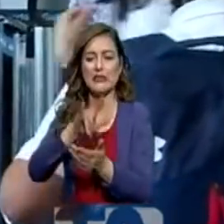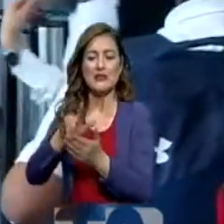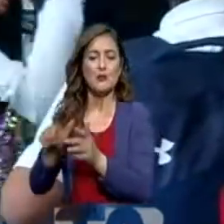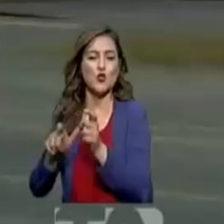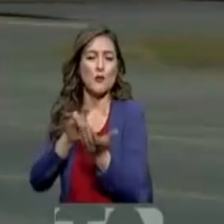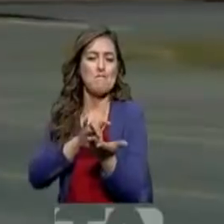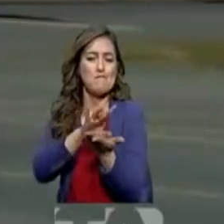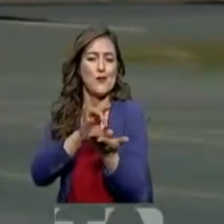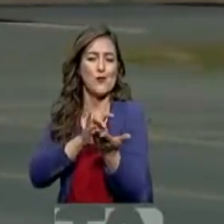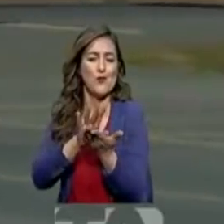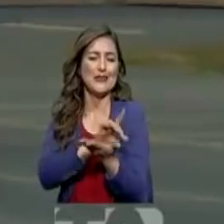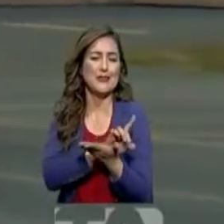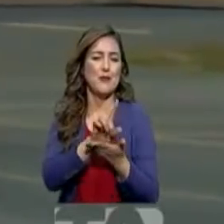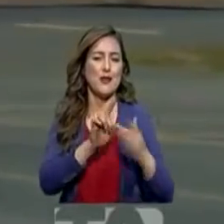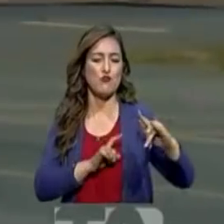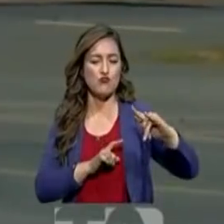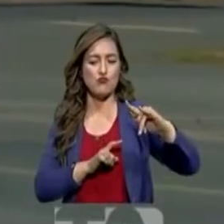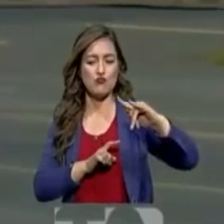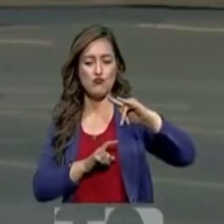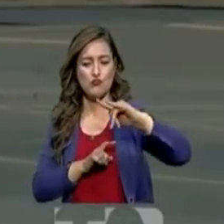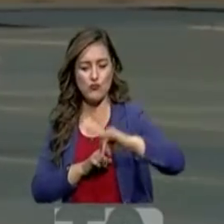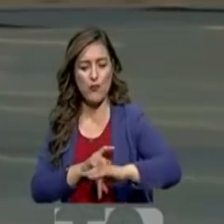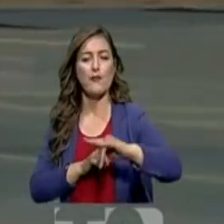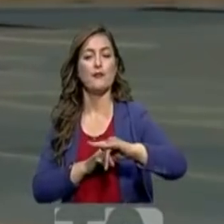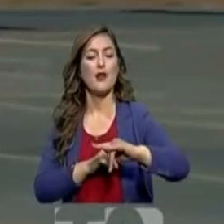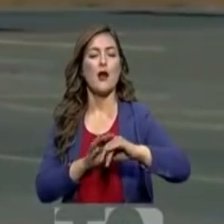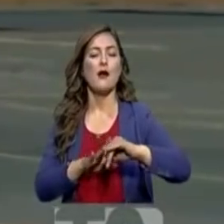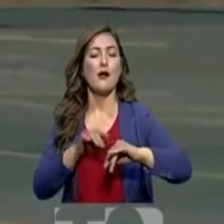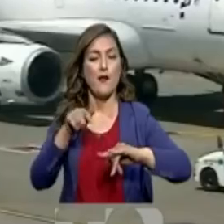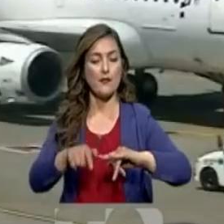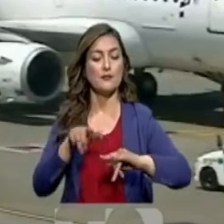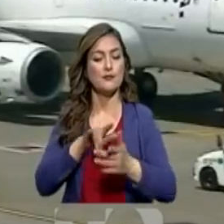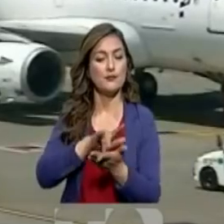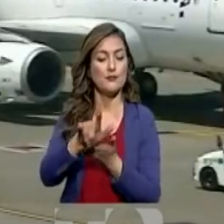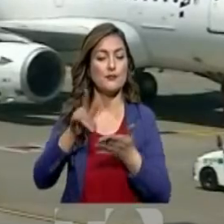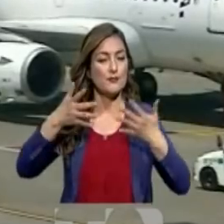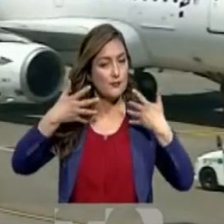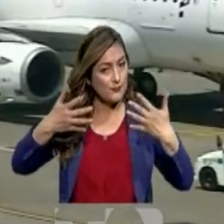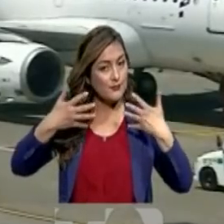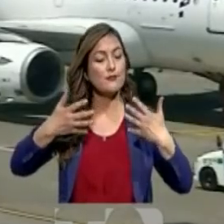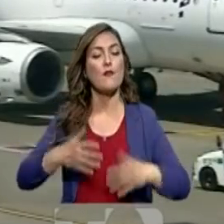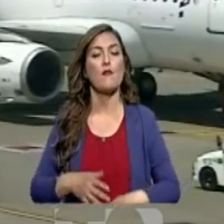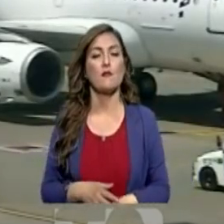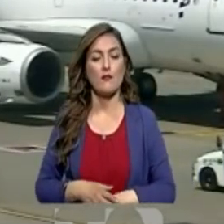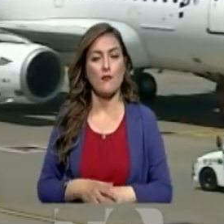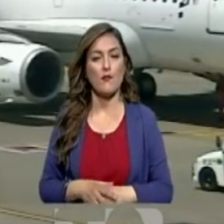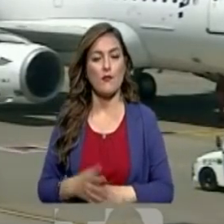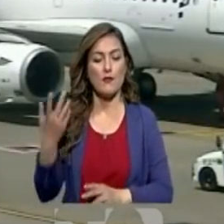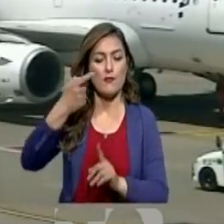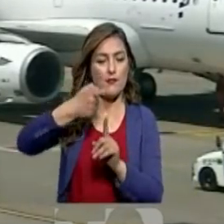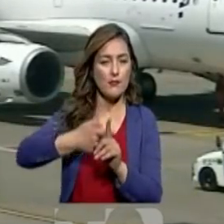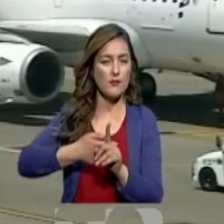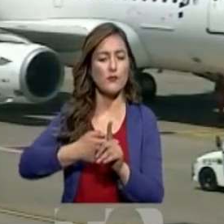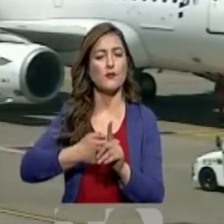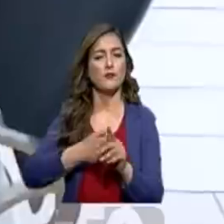deportaciones. De un vuelo semanal que aterrizaba aquí, en el aeropuerto José Joaquín de Olmedo de Guayaquil, hace meses atrás